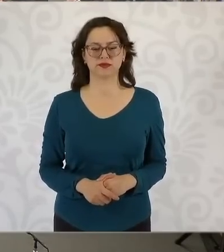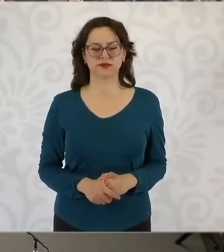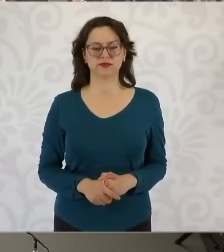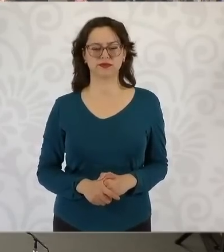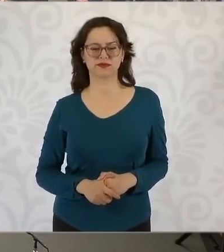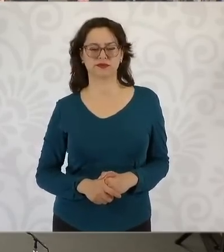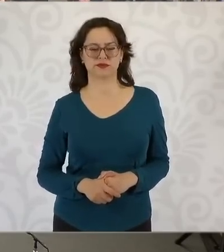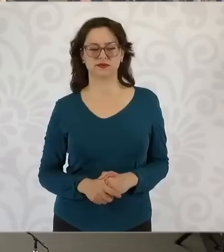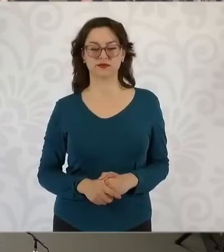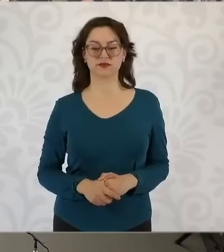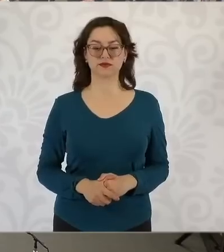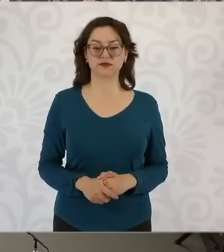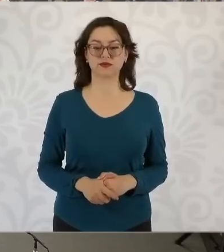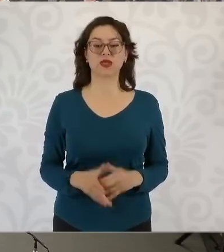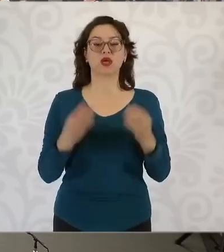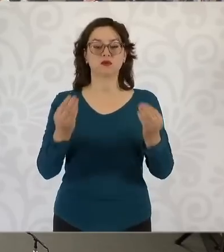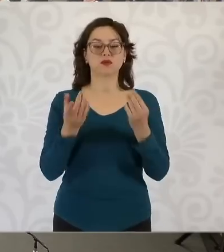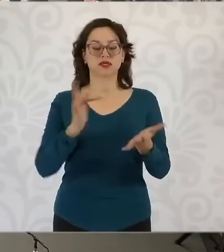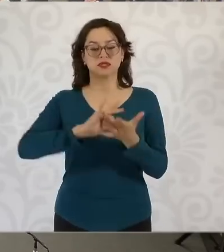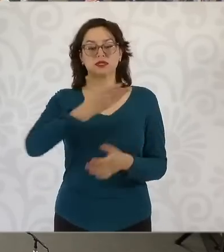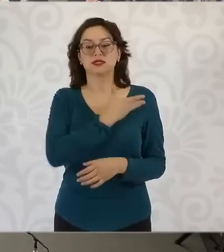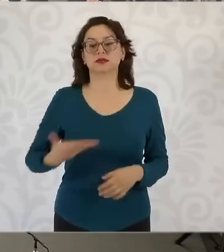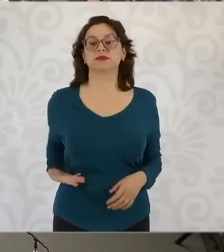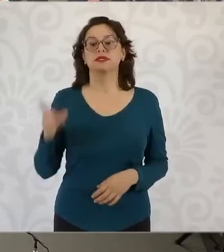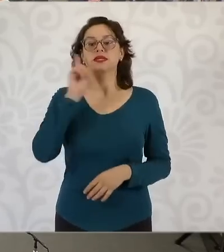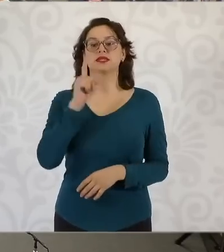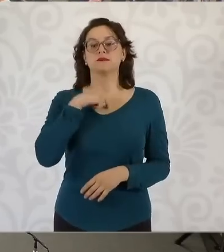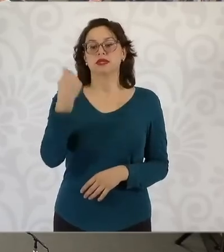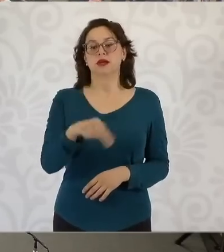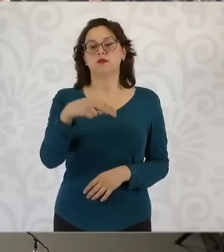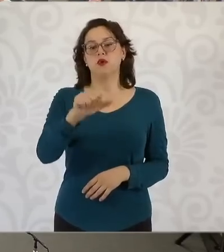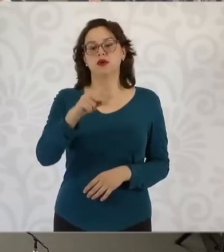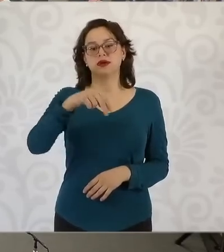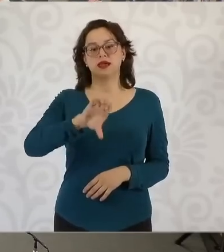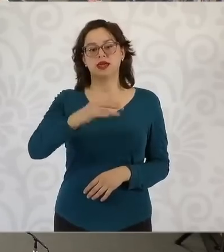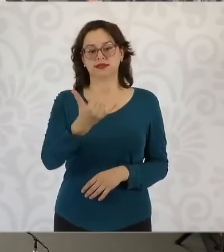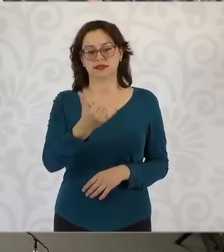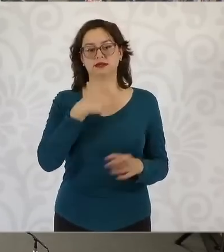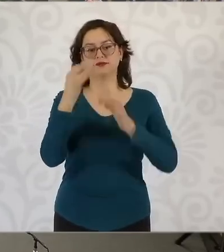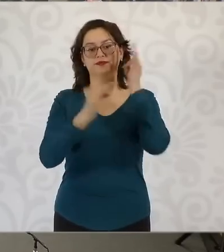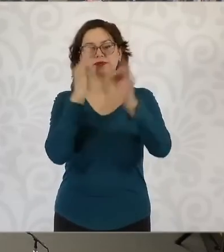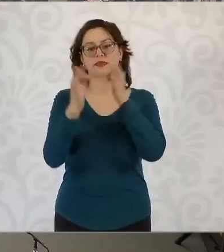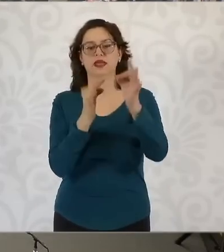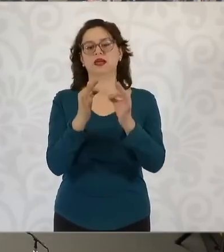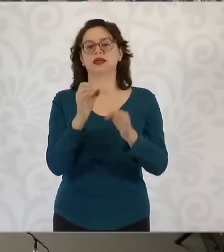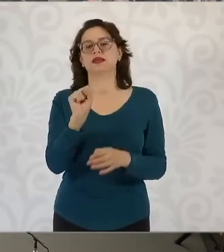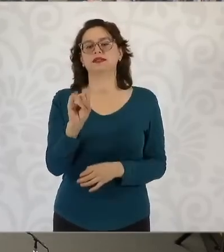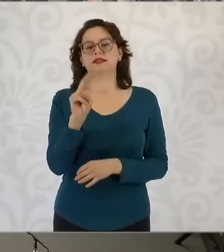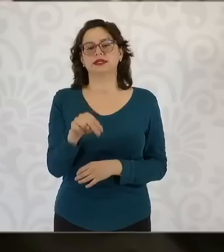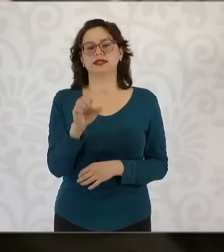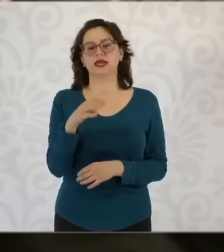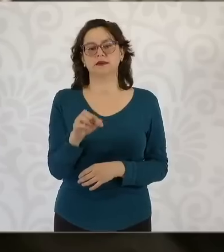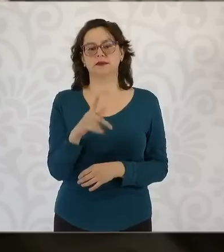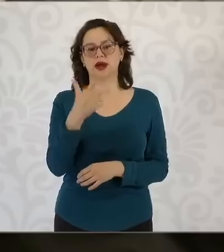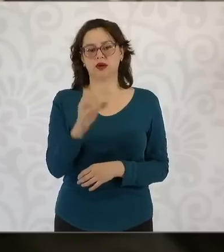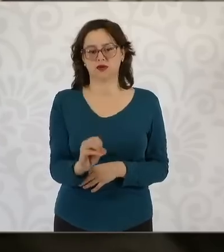Muchas gracias, presidenta. Nancy Gómez, de Sin embargo, ya se hablaba de la elección judicial, ya es en poco más de